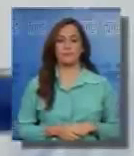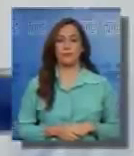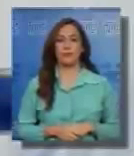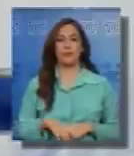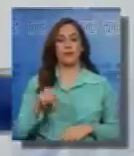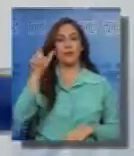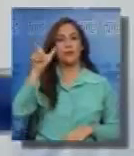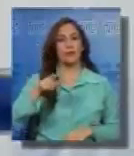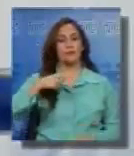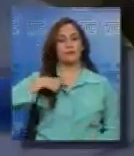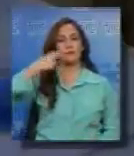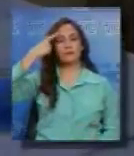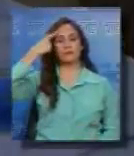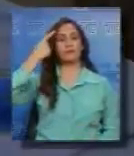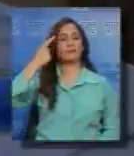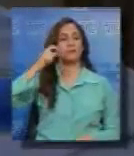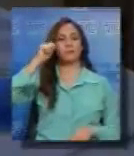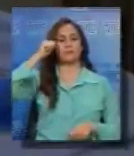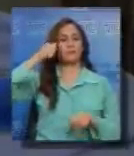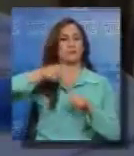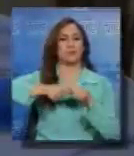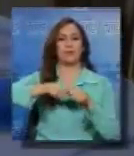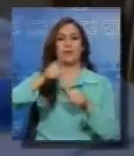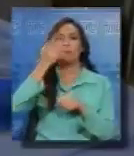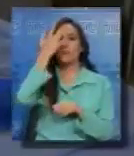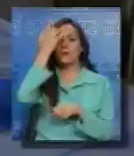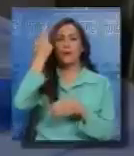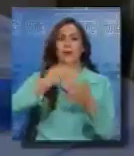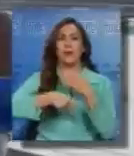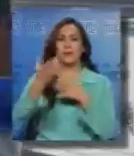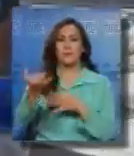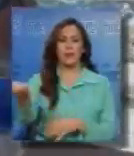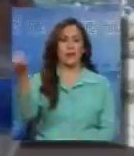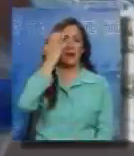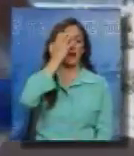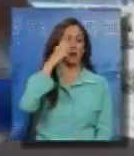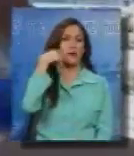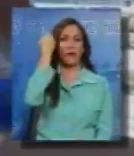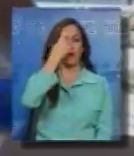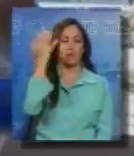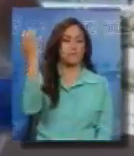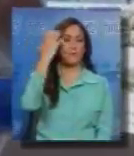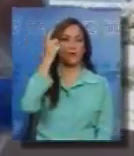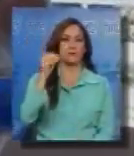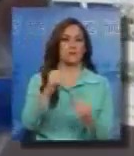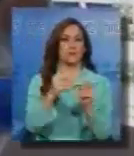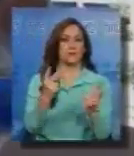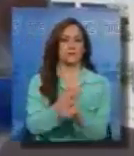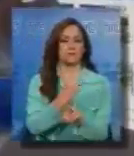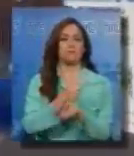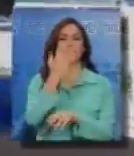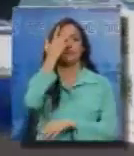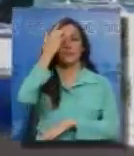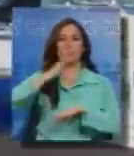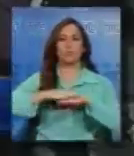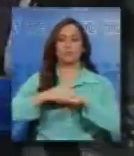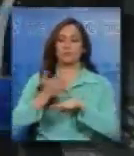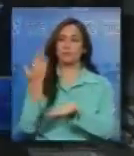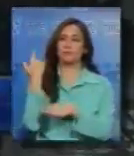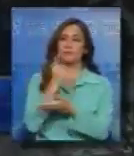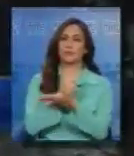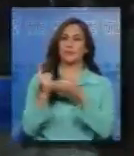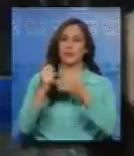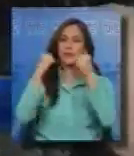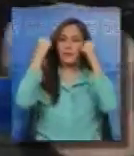Adrián solo recuerda que estaba en las manifestaciones cuando una piedra impactó en su rostro. Él es uno de los agentes más afectados tras las marchas de la semana pasada. En